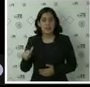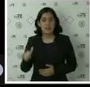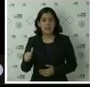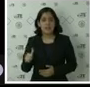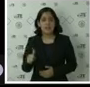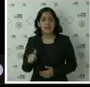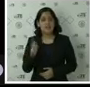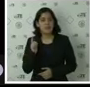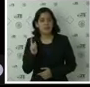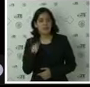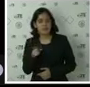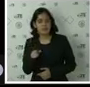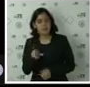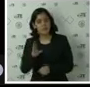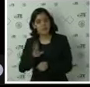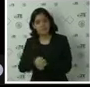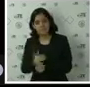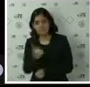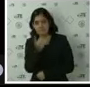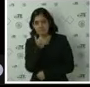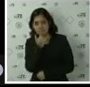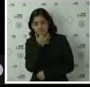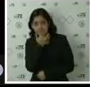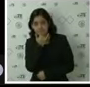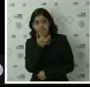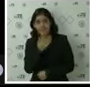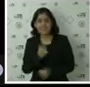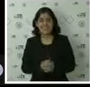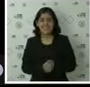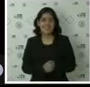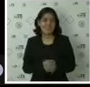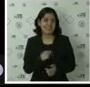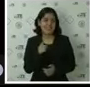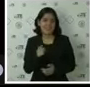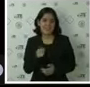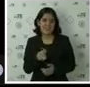y si es así, de antemano una disculpa, tus líneas son enormes,